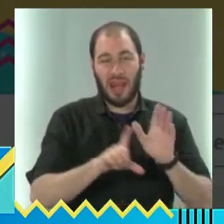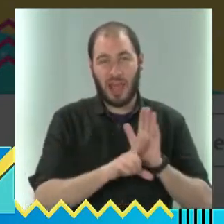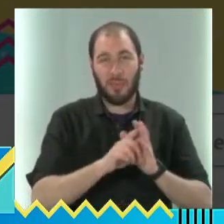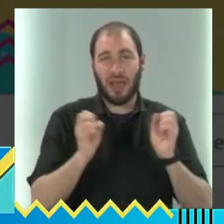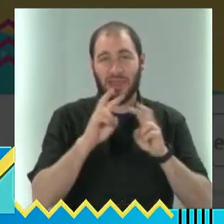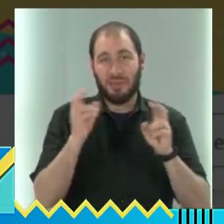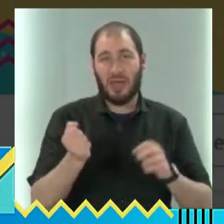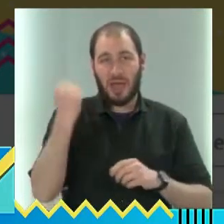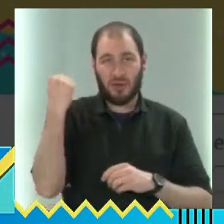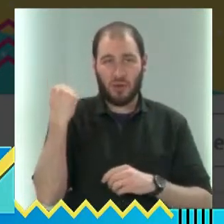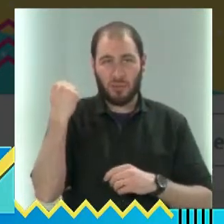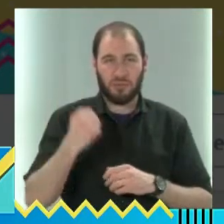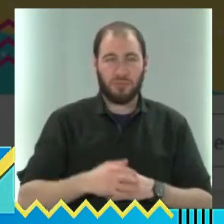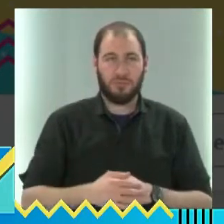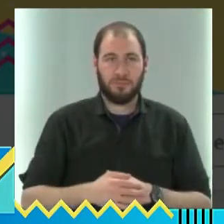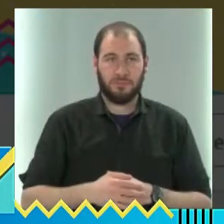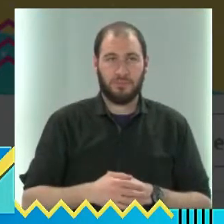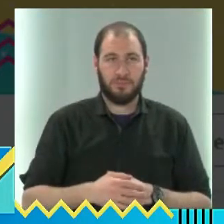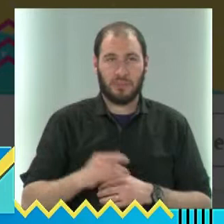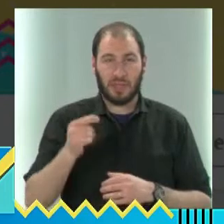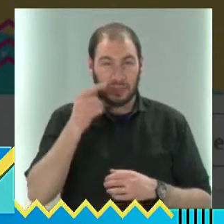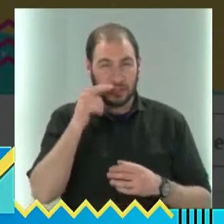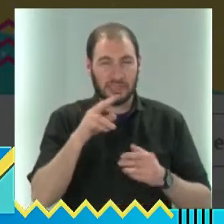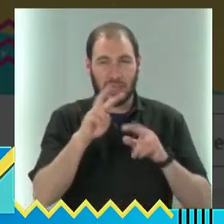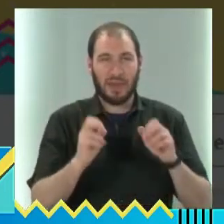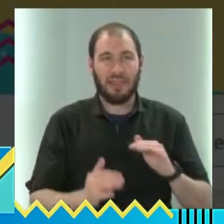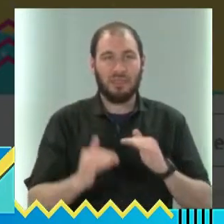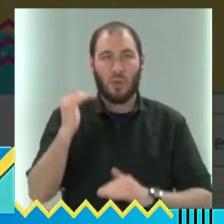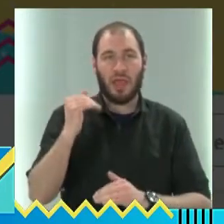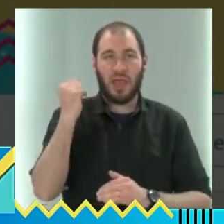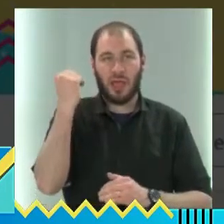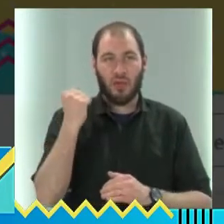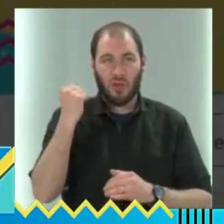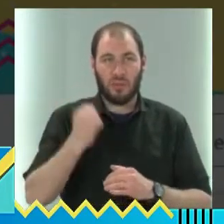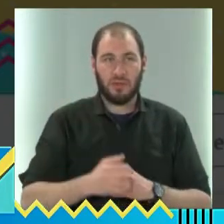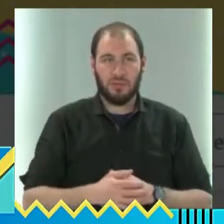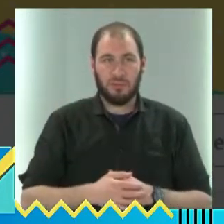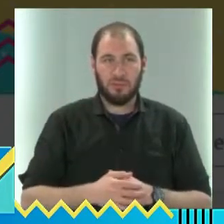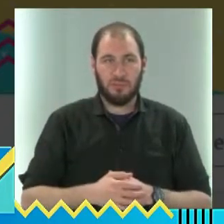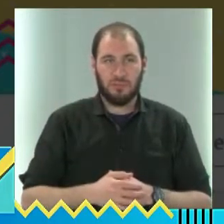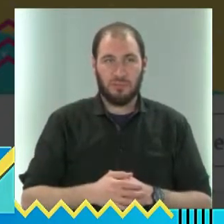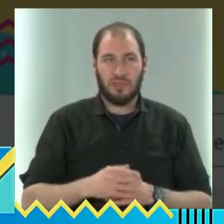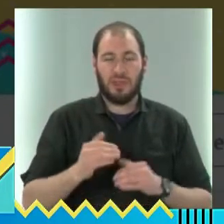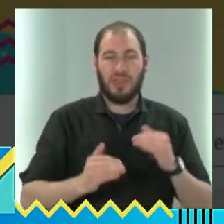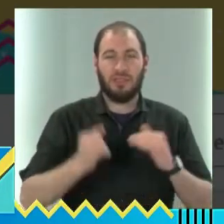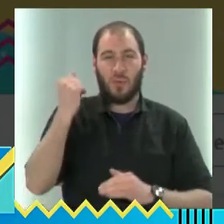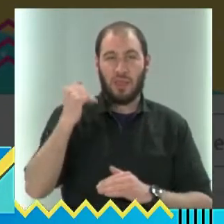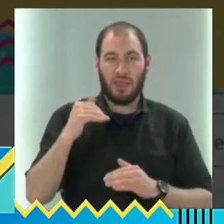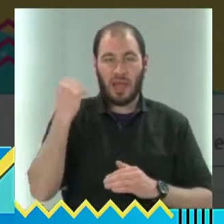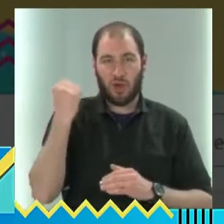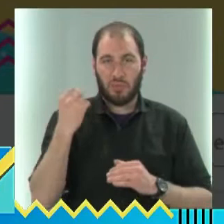los motivos económicos. Bien. Bueno, revisar el tema de la desigualdad económica, ¿sí? La desigualdad ante la ley por